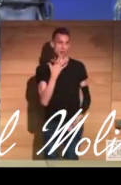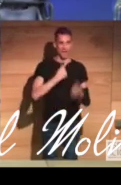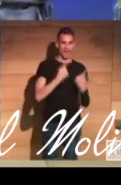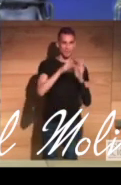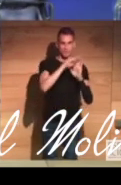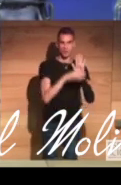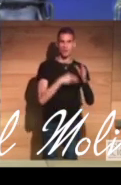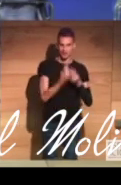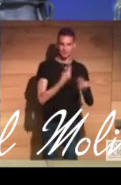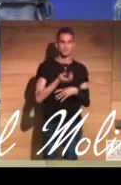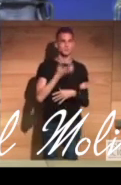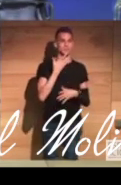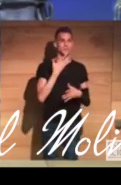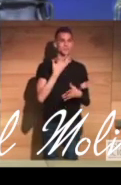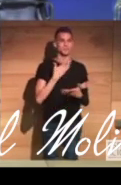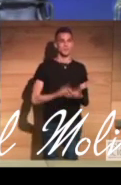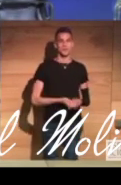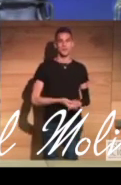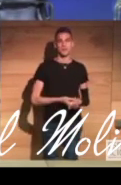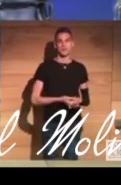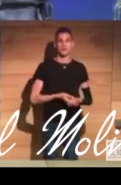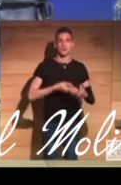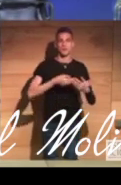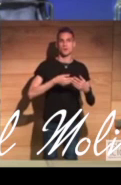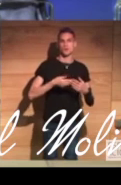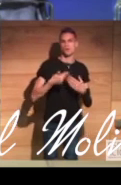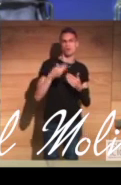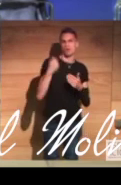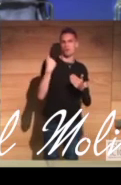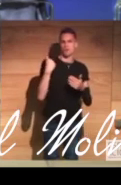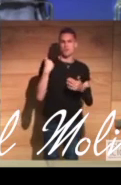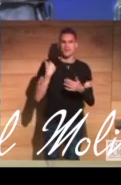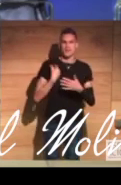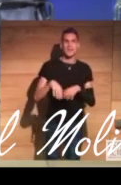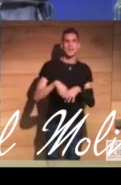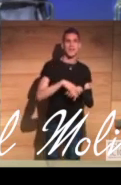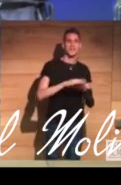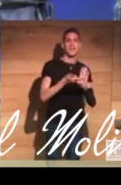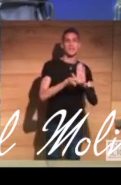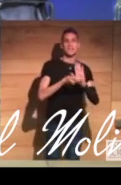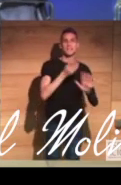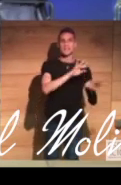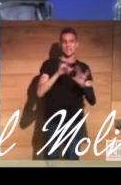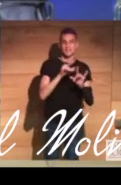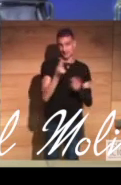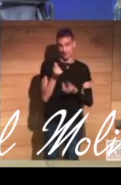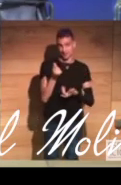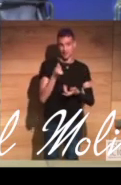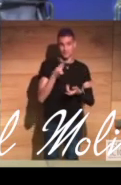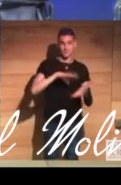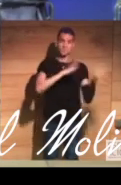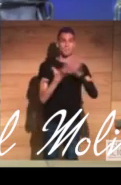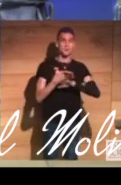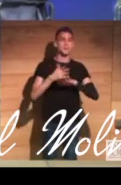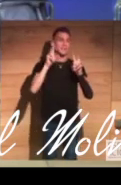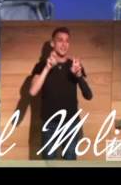¿no? De cuando las desaladoras se convirtieron en productos de la izquierda y los trasvases en cosa de